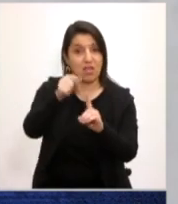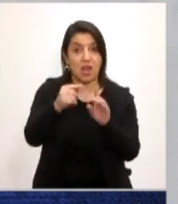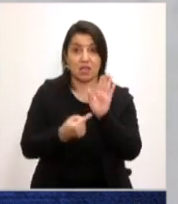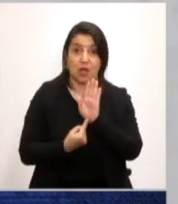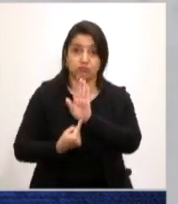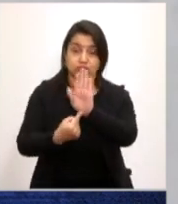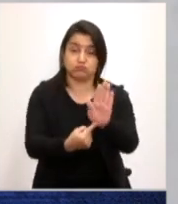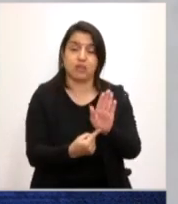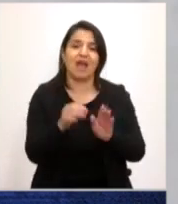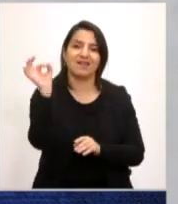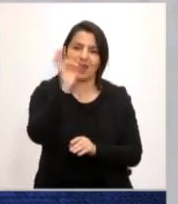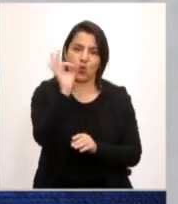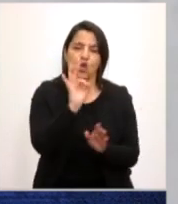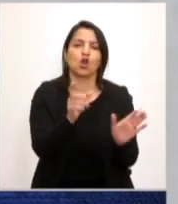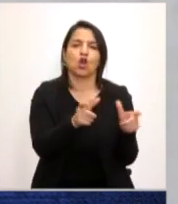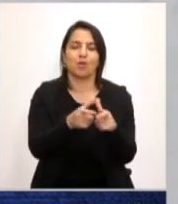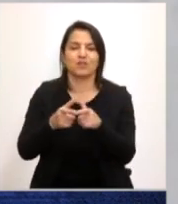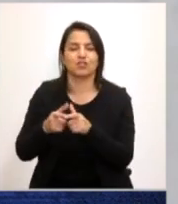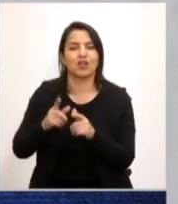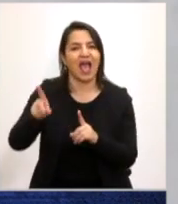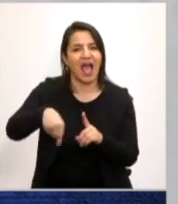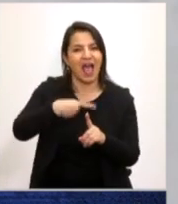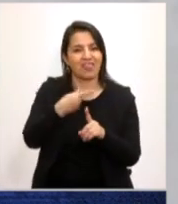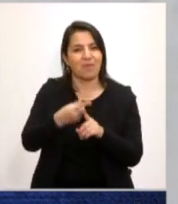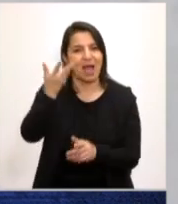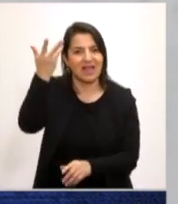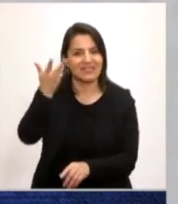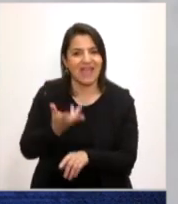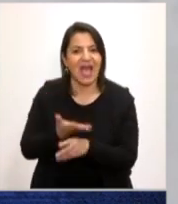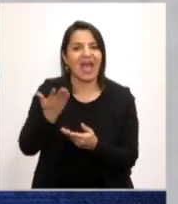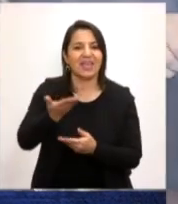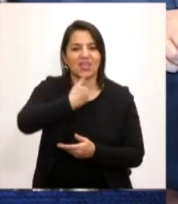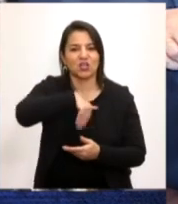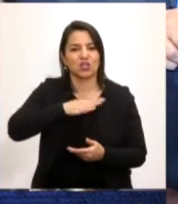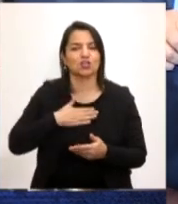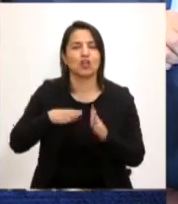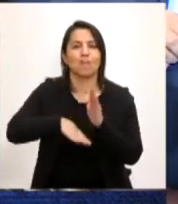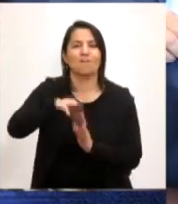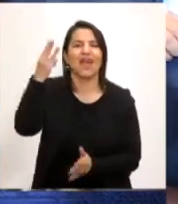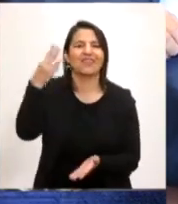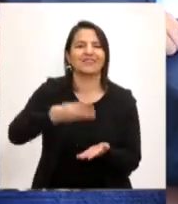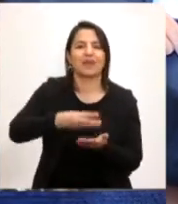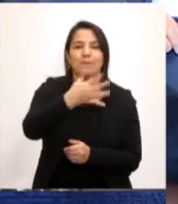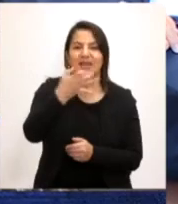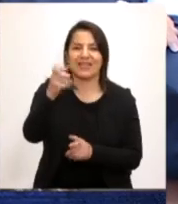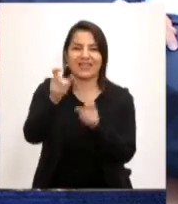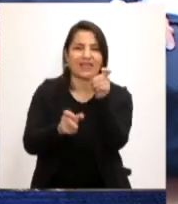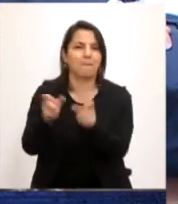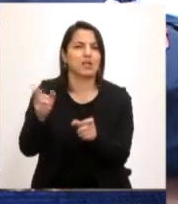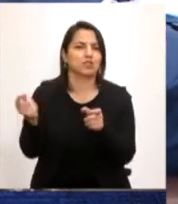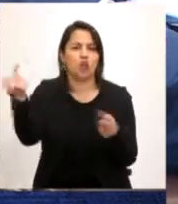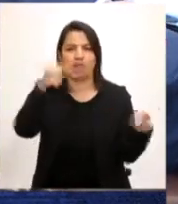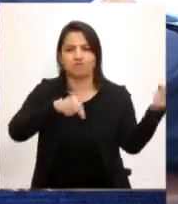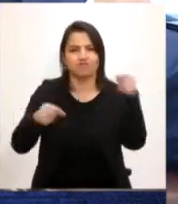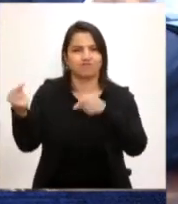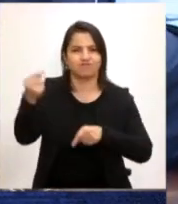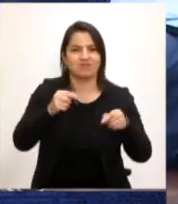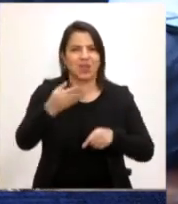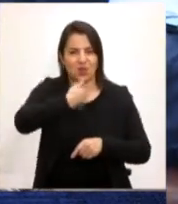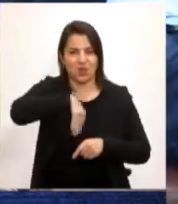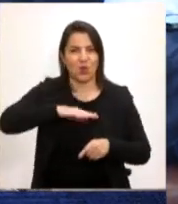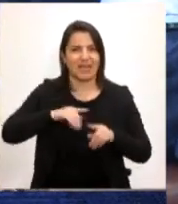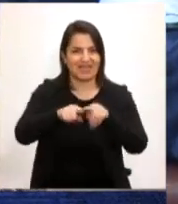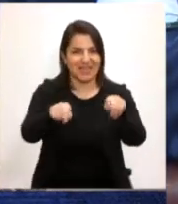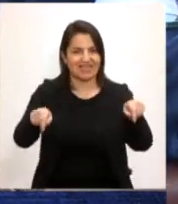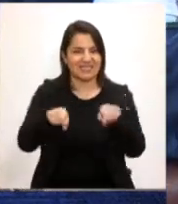comisiones, y además tenemos el placer de contar que recibimos a más de 3.500 personas que nos visitaron en nuestra sede de